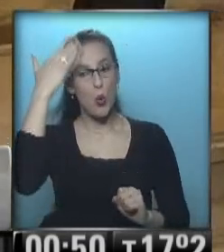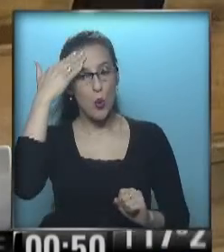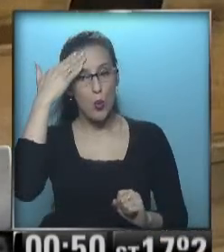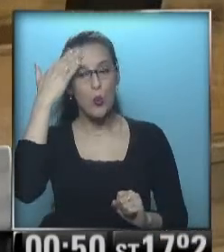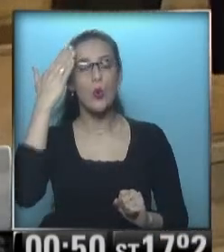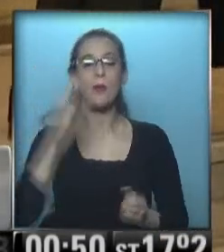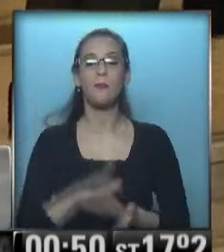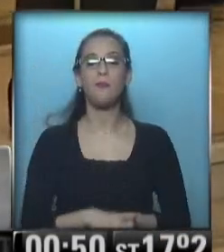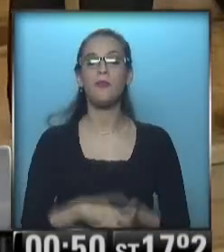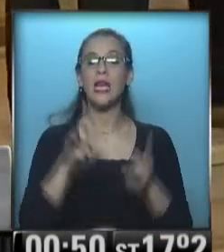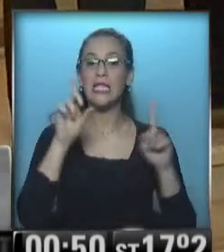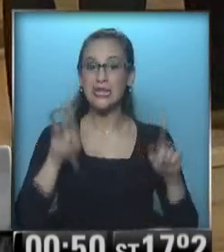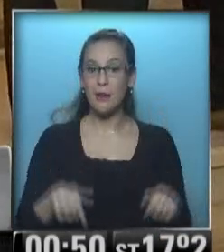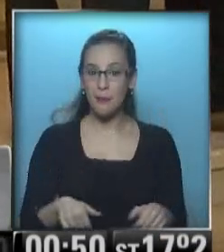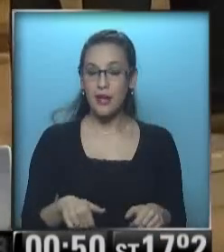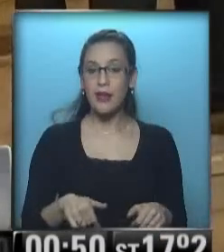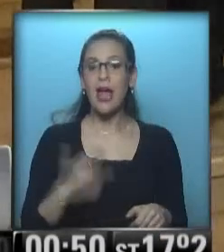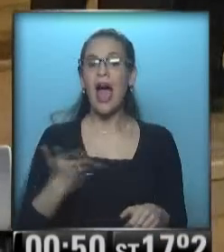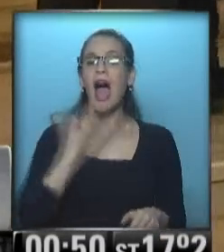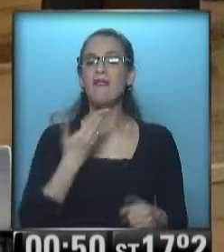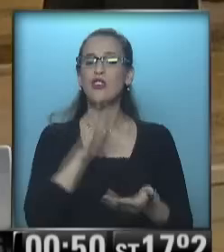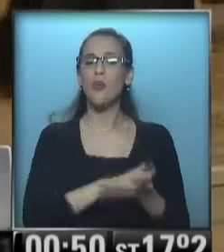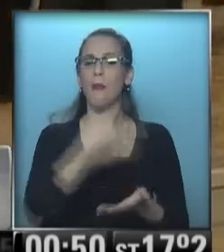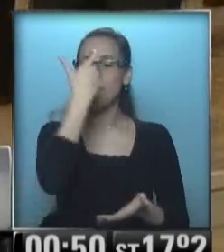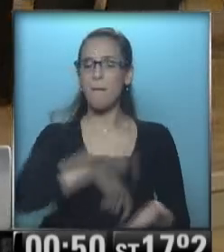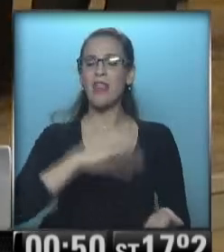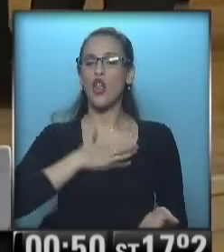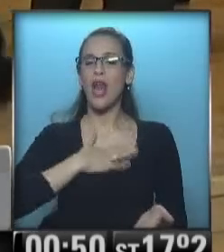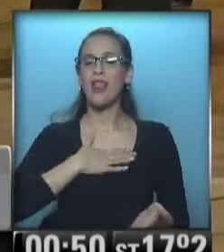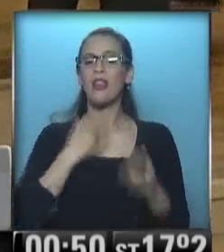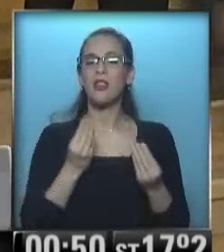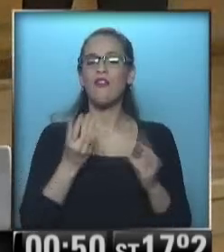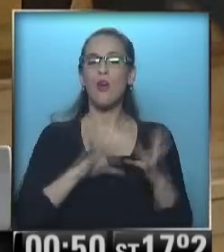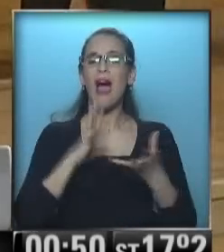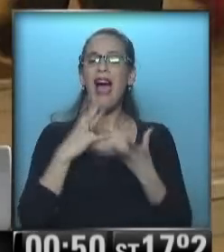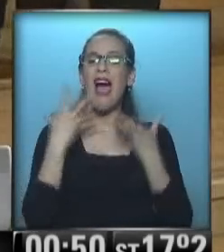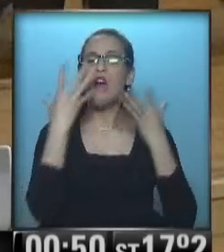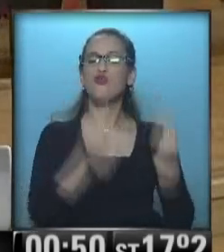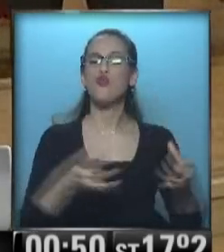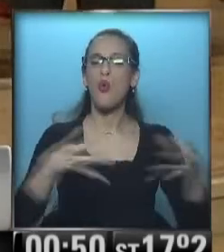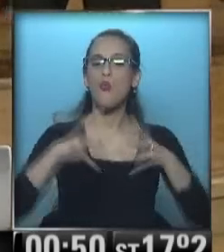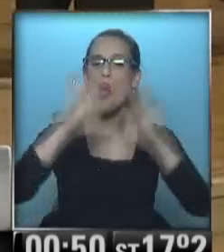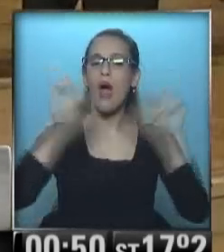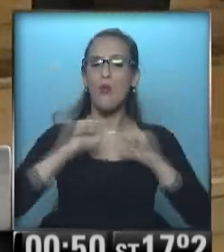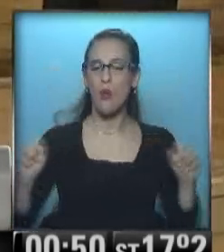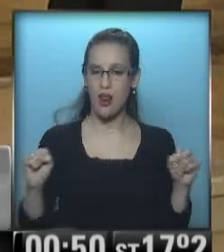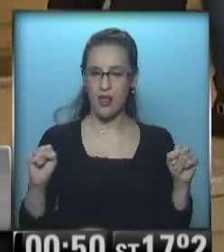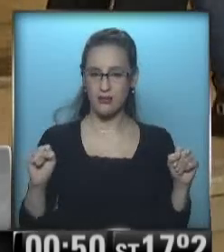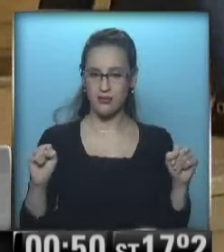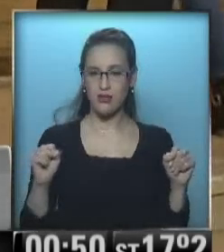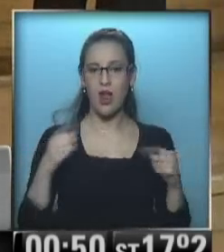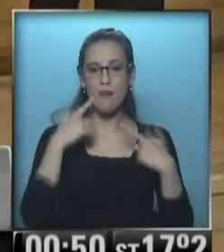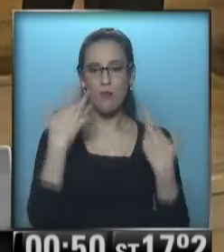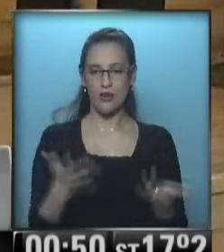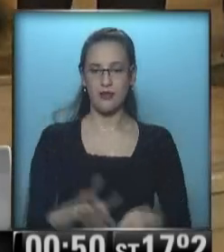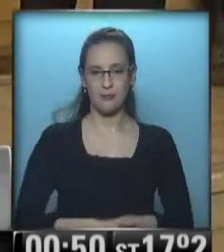que destacó de su sensibilidad y en el apoyo en la causa de las madres y las abuelas de Plaza de Mayo, el diputado Horacio Pietragala. Compartámoslo,